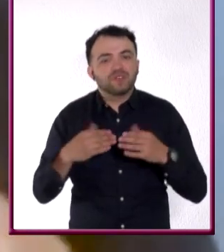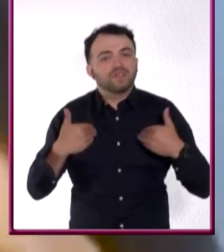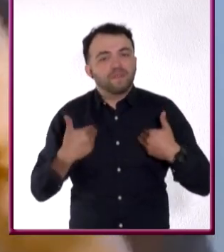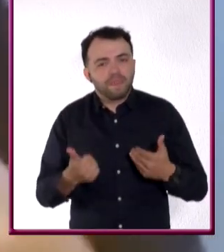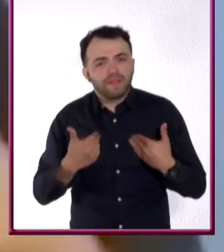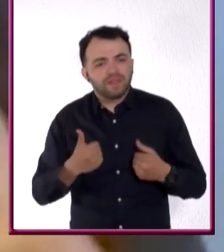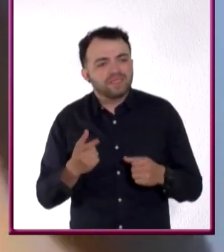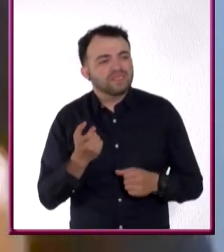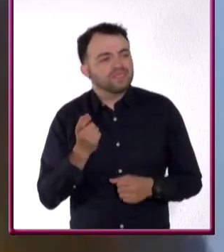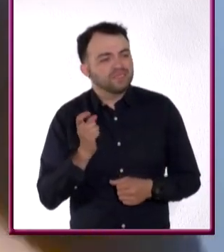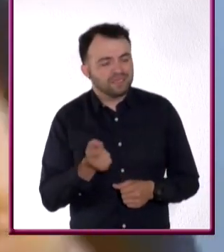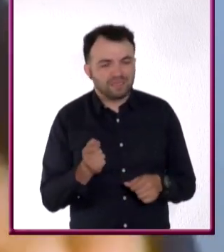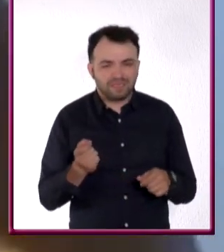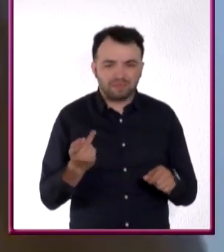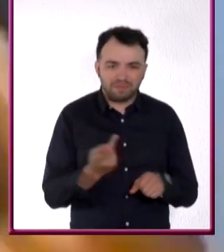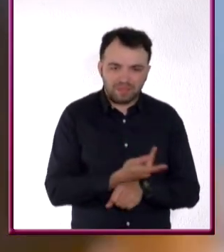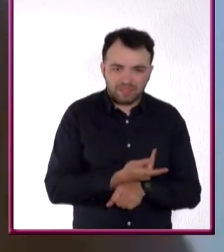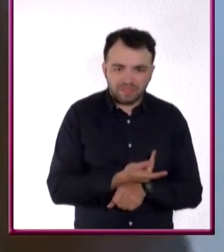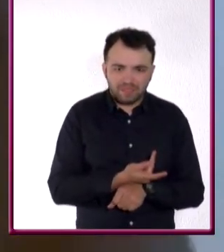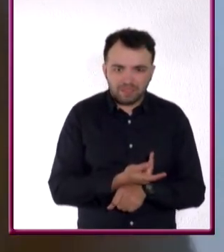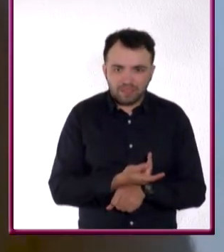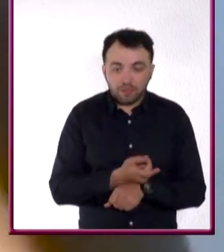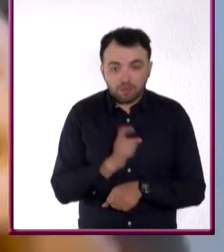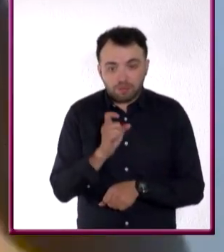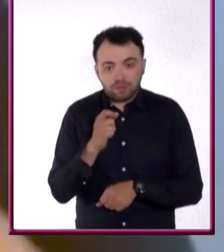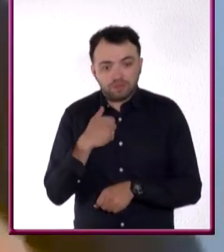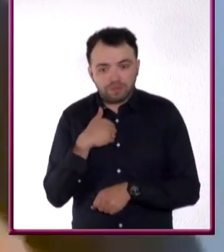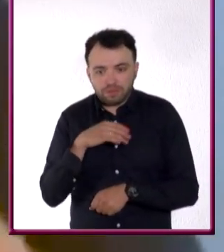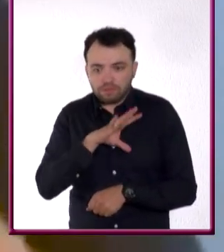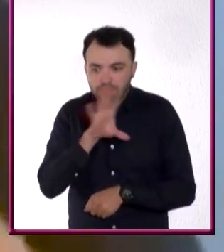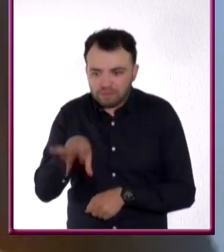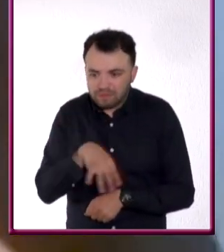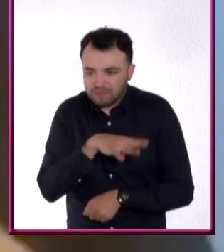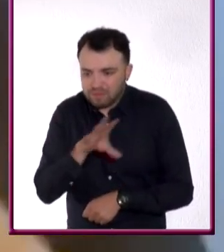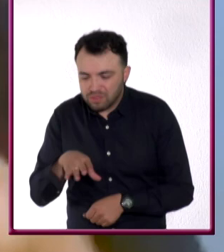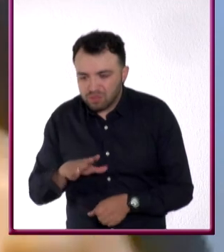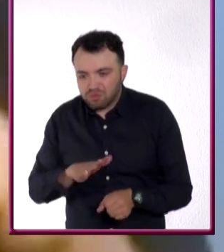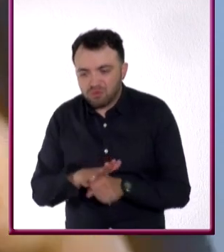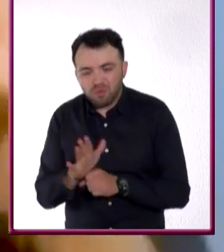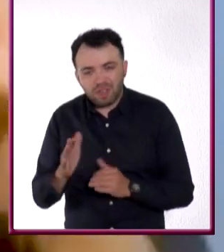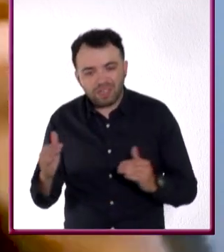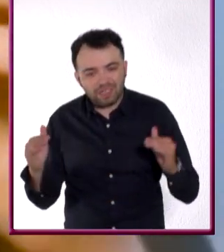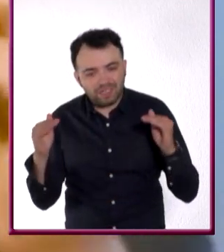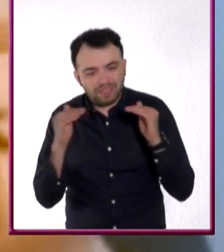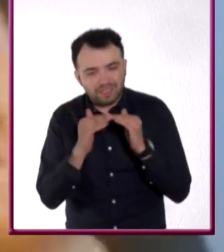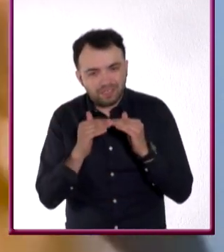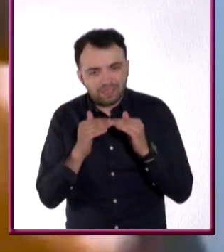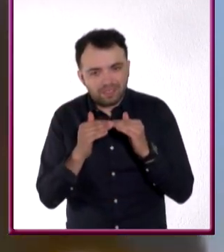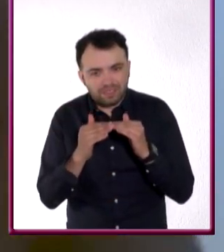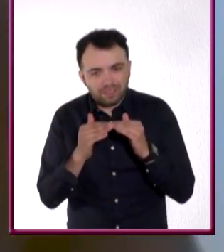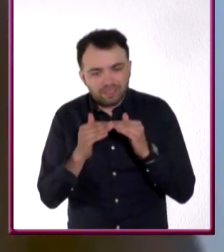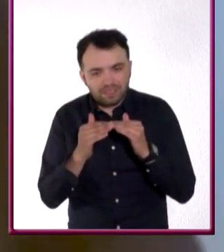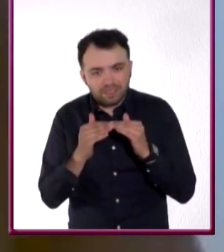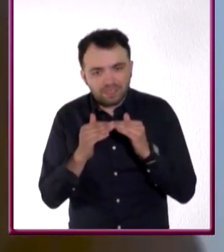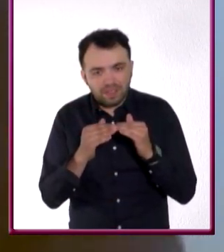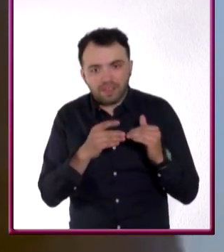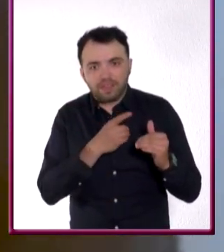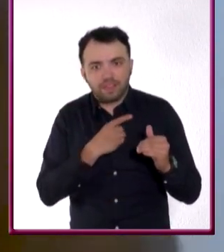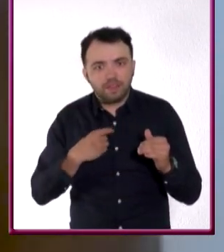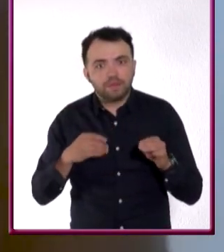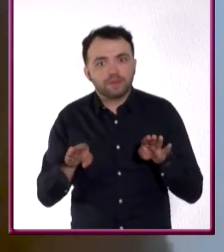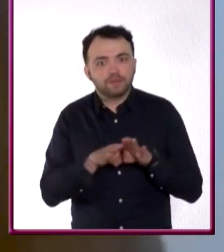Entonces, la búsqueda de este equilibrio, yo creo que sí tiene que tomar en cuenta